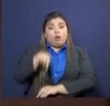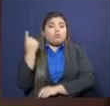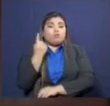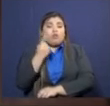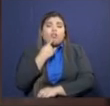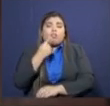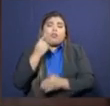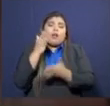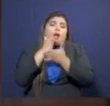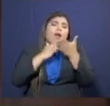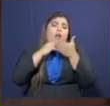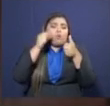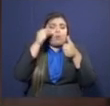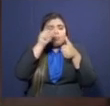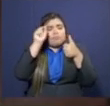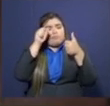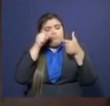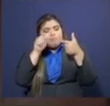mencionaré algunas.